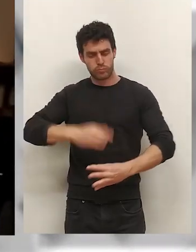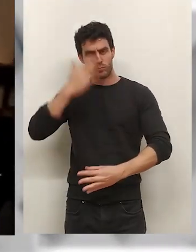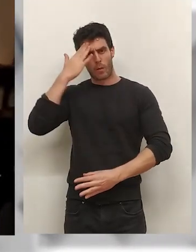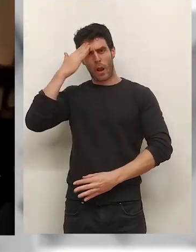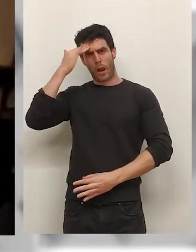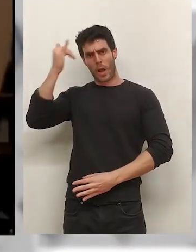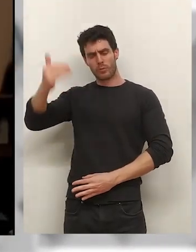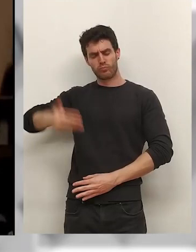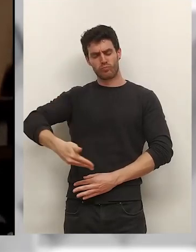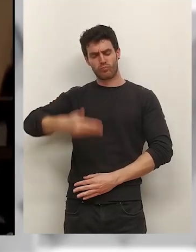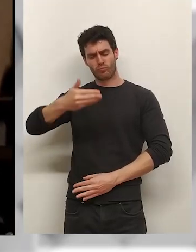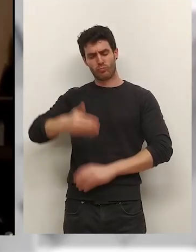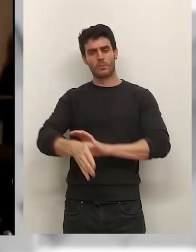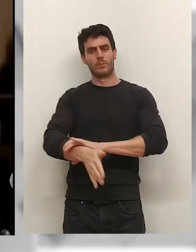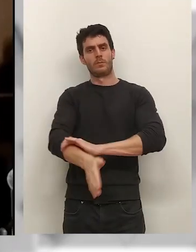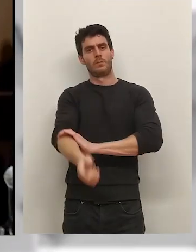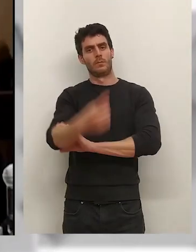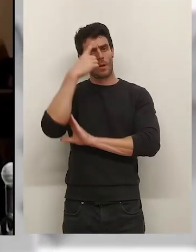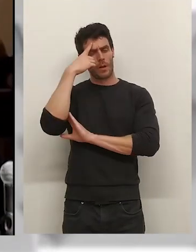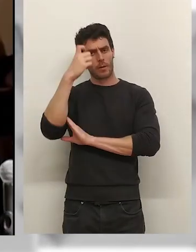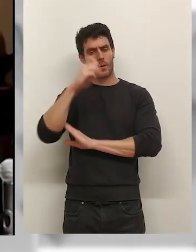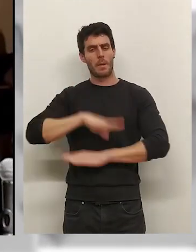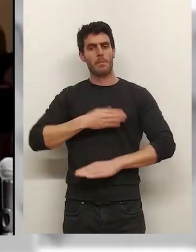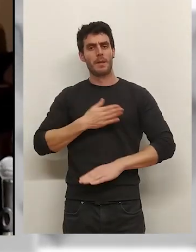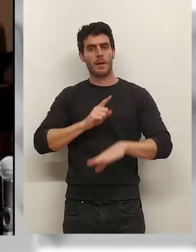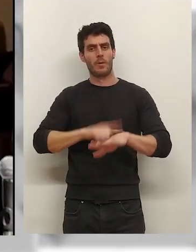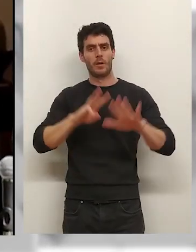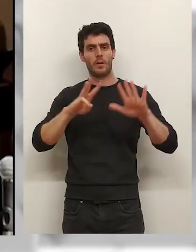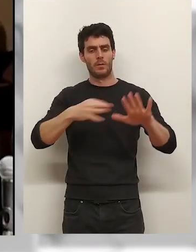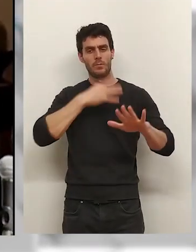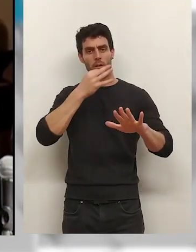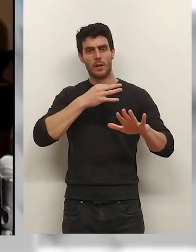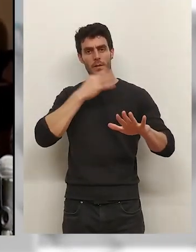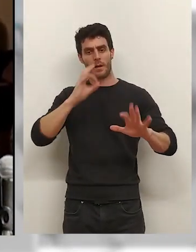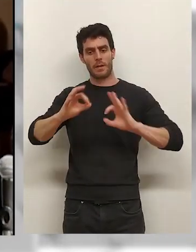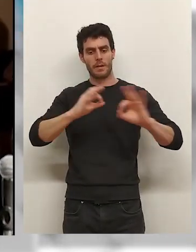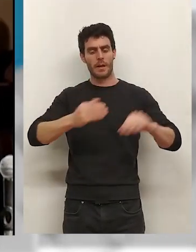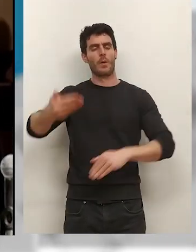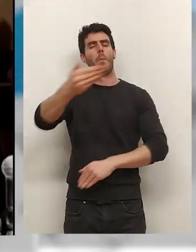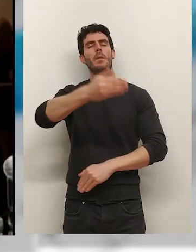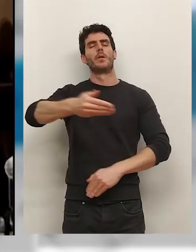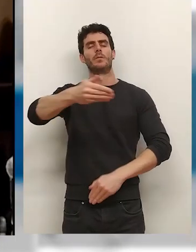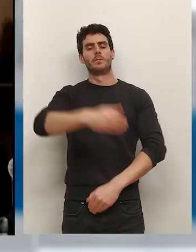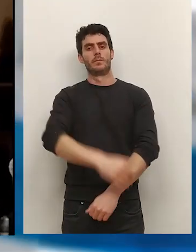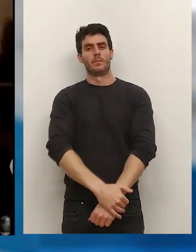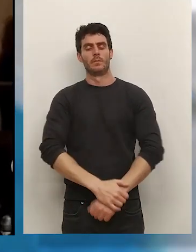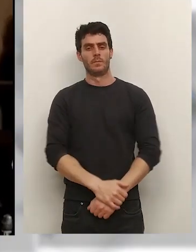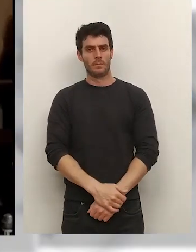más talentosos de su generación. Recuerden, mañana a las 8 de la tarde en el Teatro Bretón.